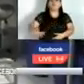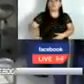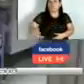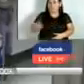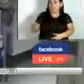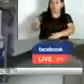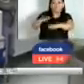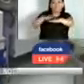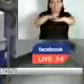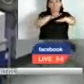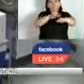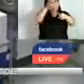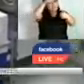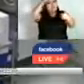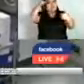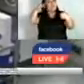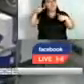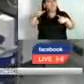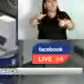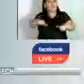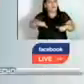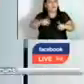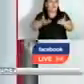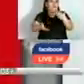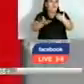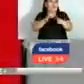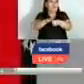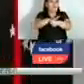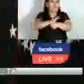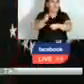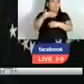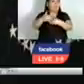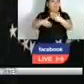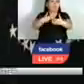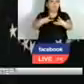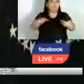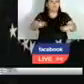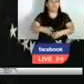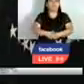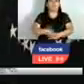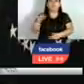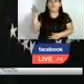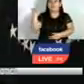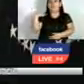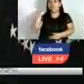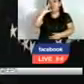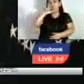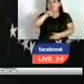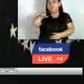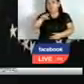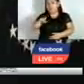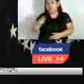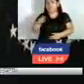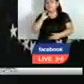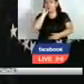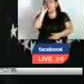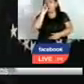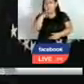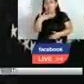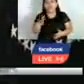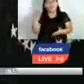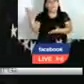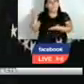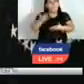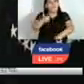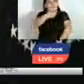un anuncio que podría cambiar el curso de la pandemia. Hace unas 3 semanas informamos que tendríamos suficiente suministro de